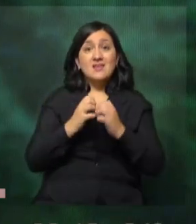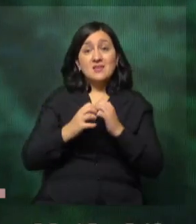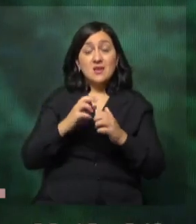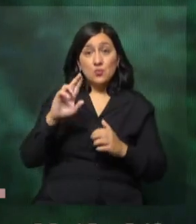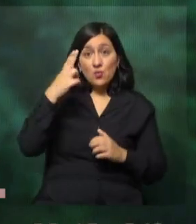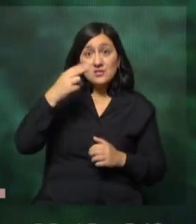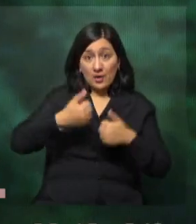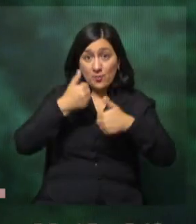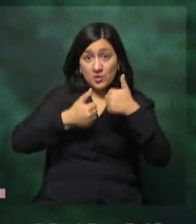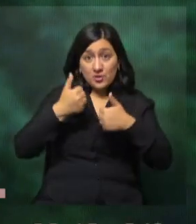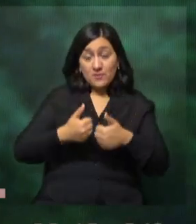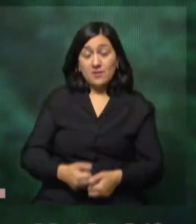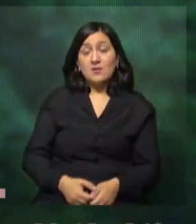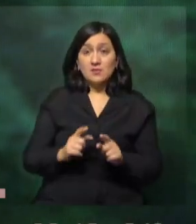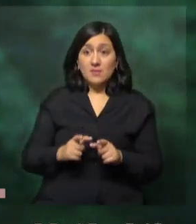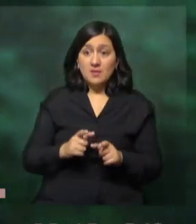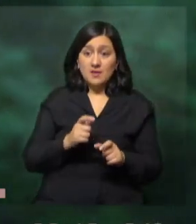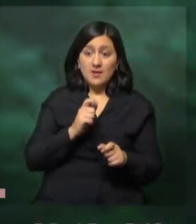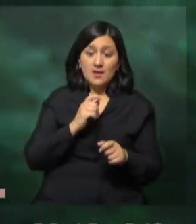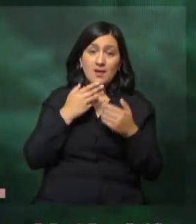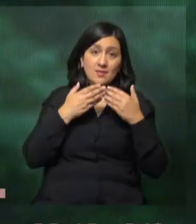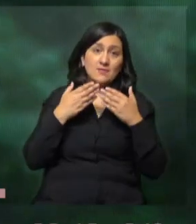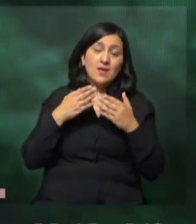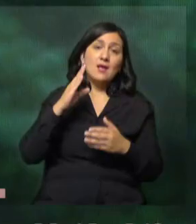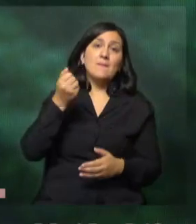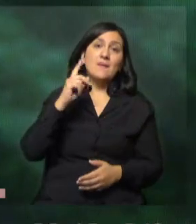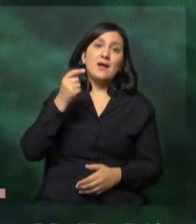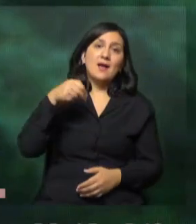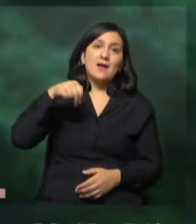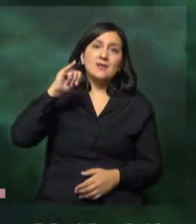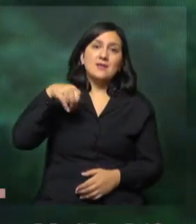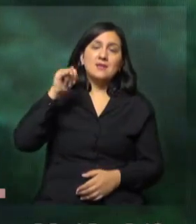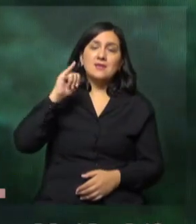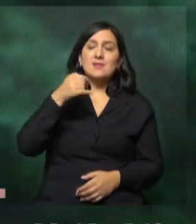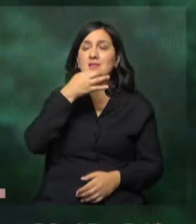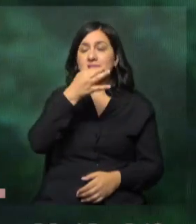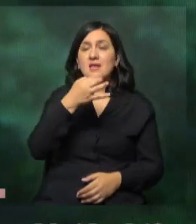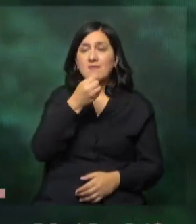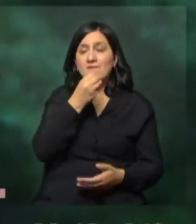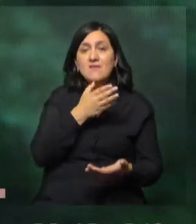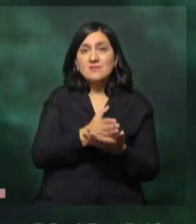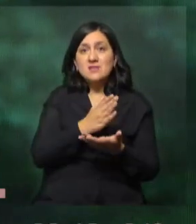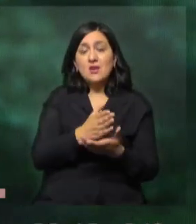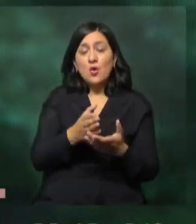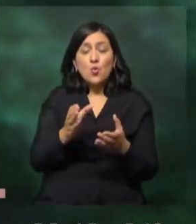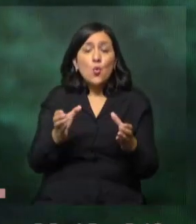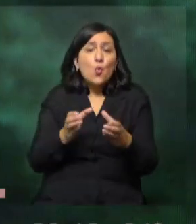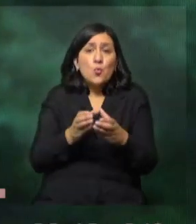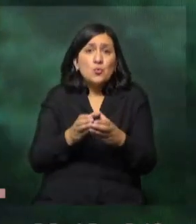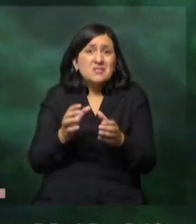el propio gobierno. De hecho, en propias entrevistas que Paganini, propagandeando este decreto que va a beneficiar a un conjunto chiquito de empresarios y nada más,